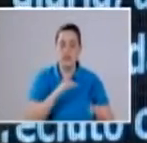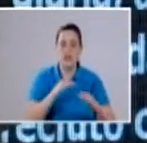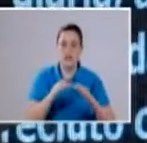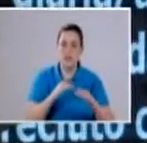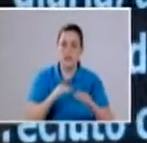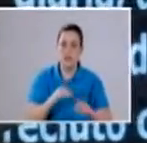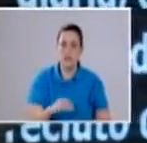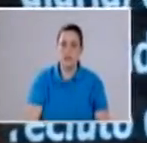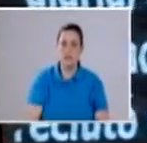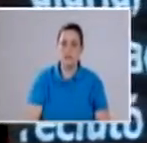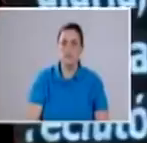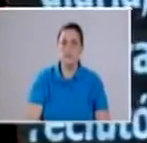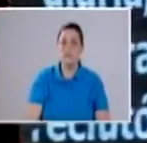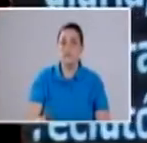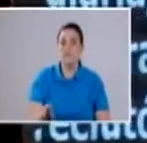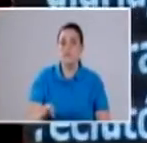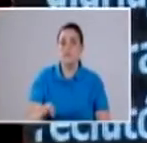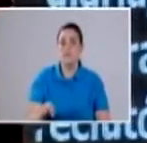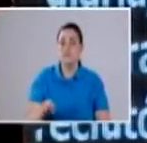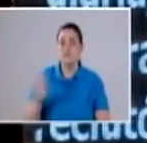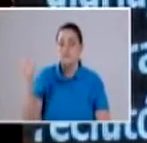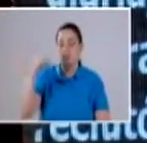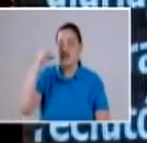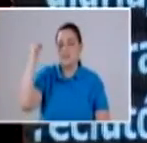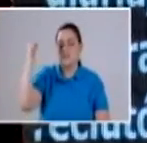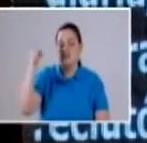Porque no nos vamos a ganar a la gente a bibliazos.